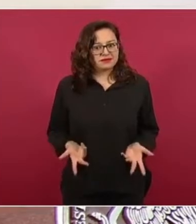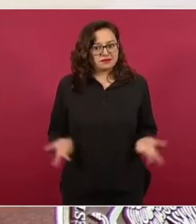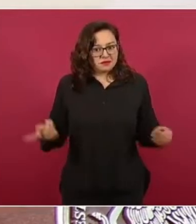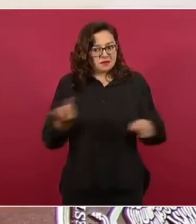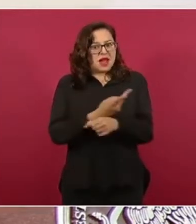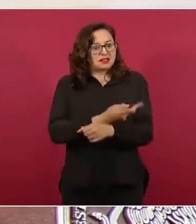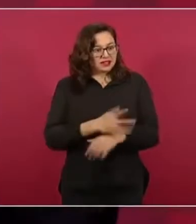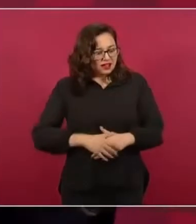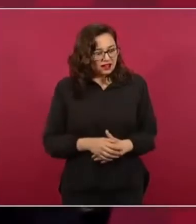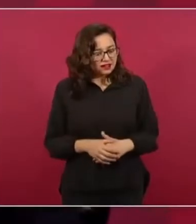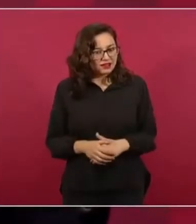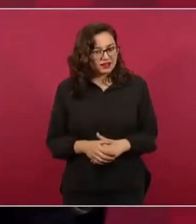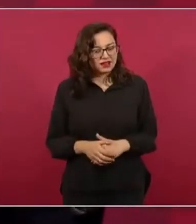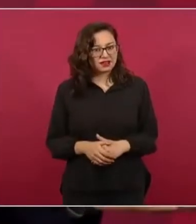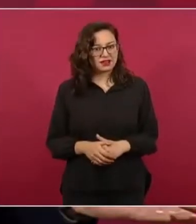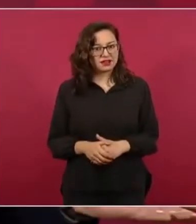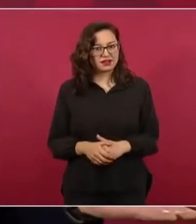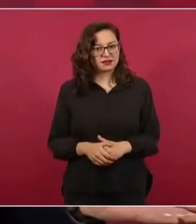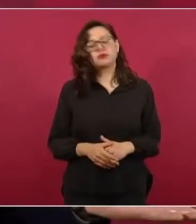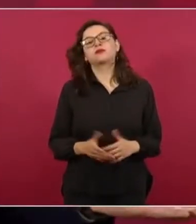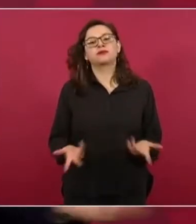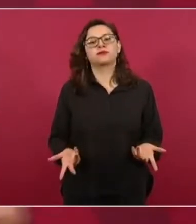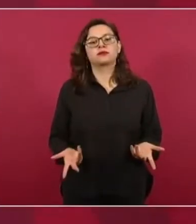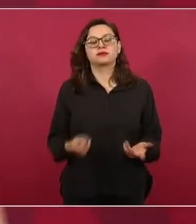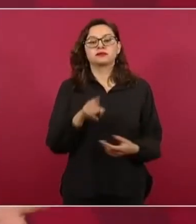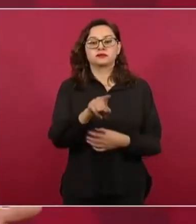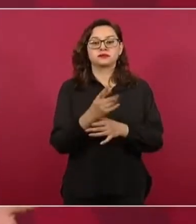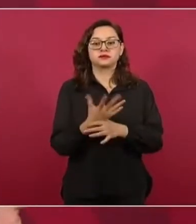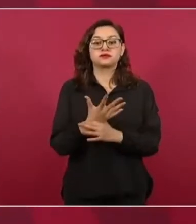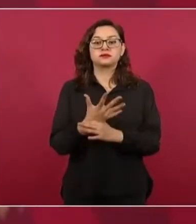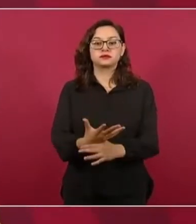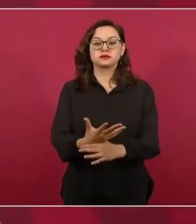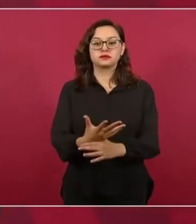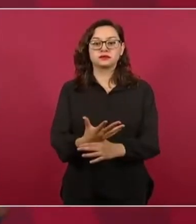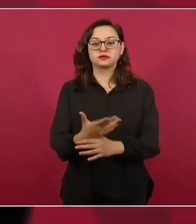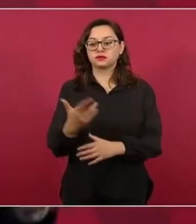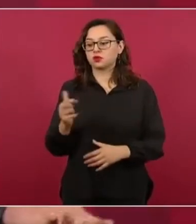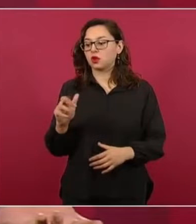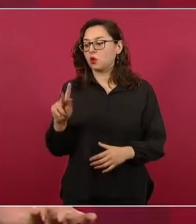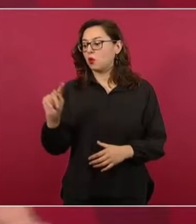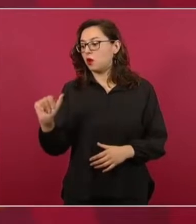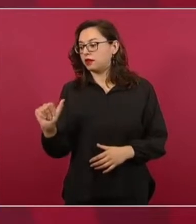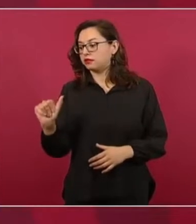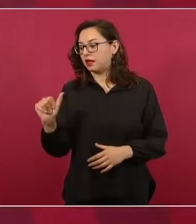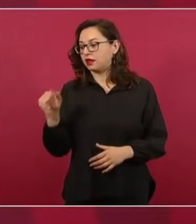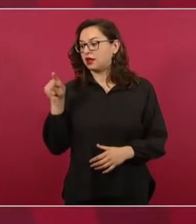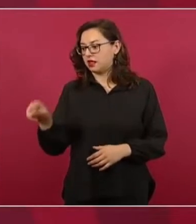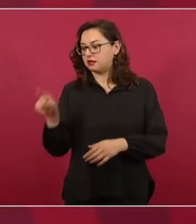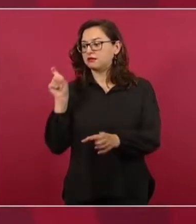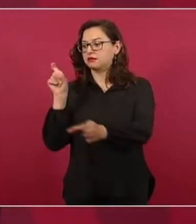y si es como tú lo sostienes, Huerta masón, Madero masón,